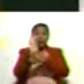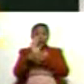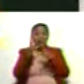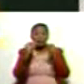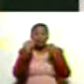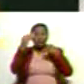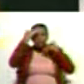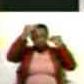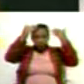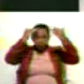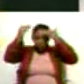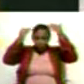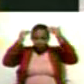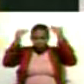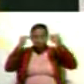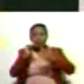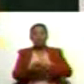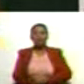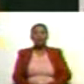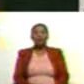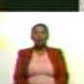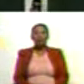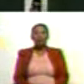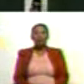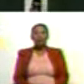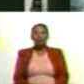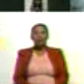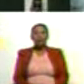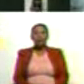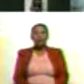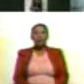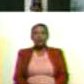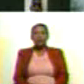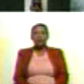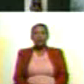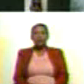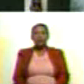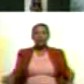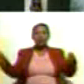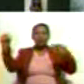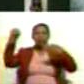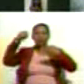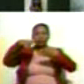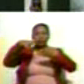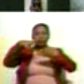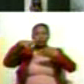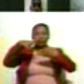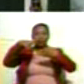Saludos. El Sol de Venezuela.